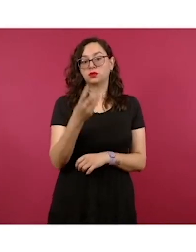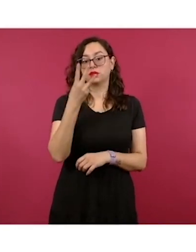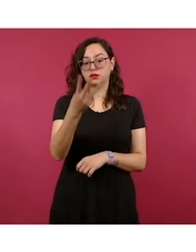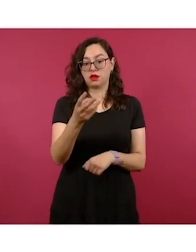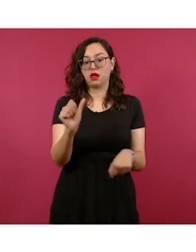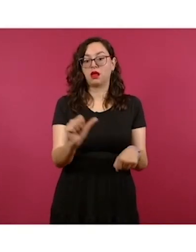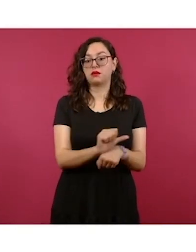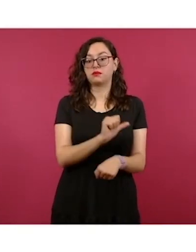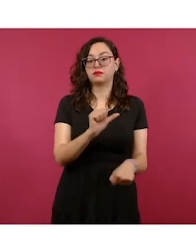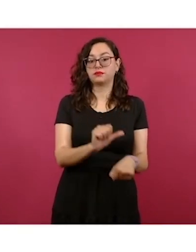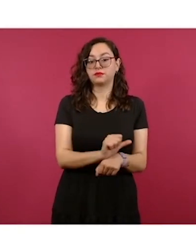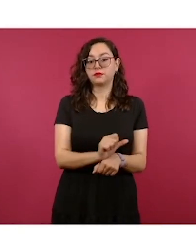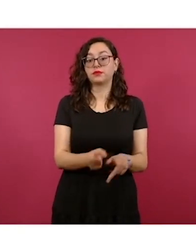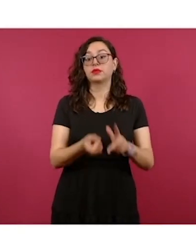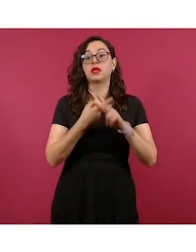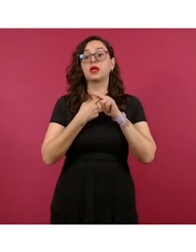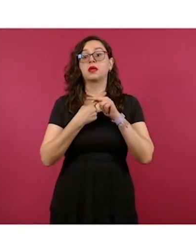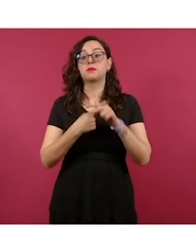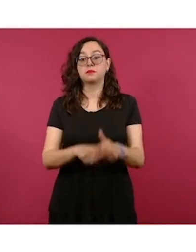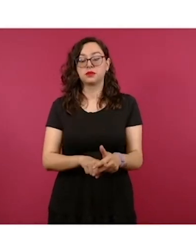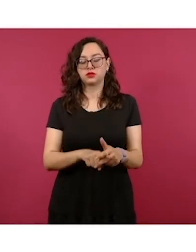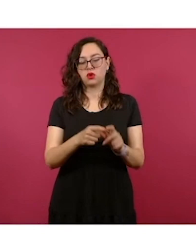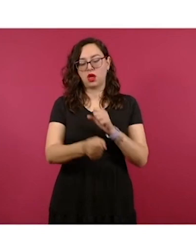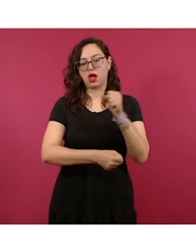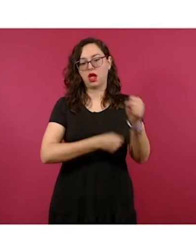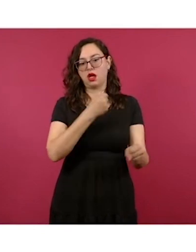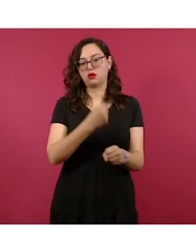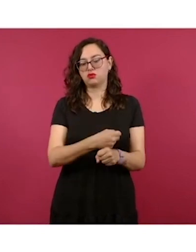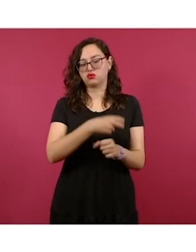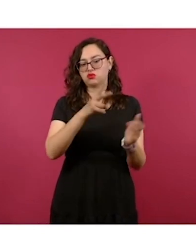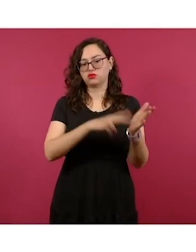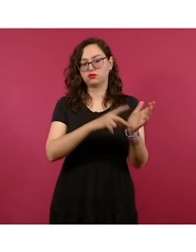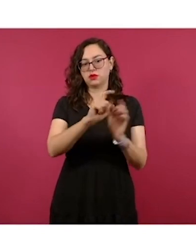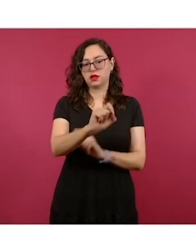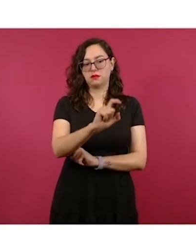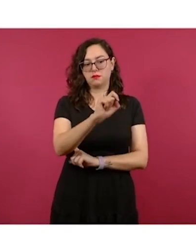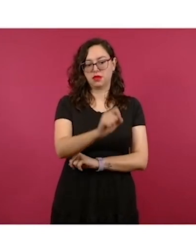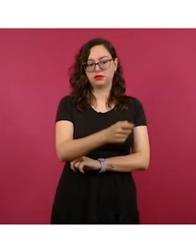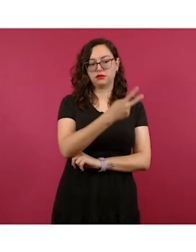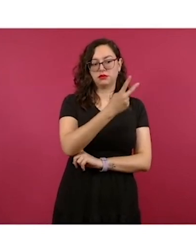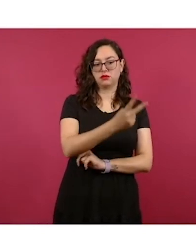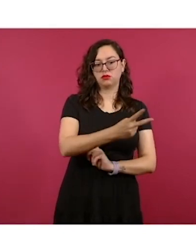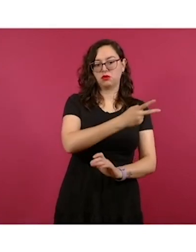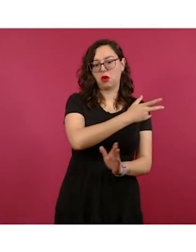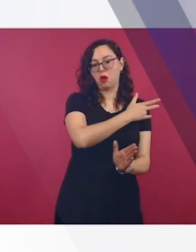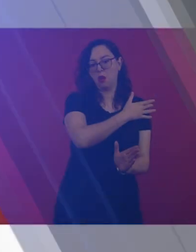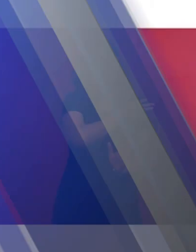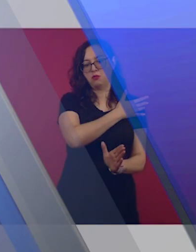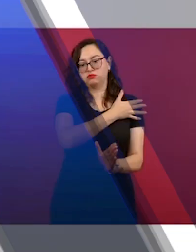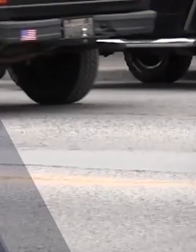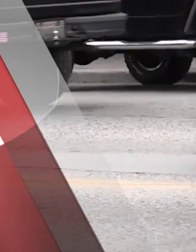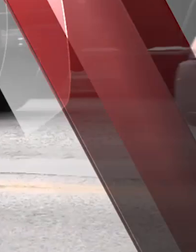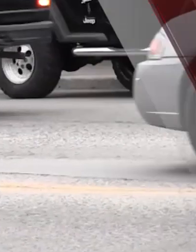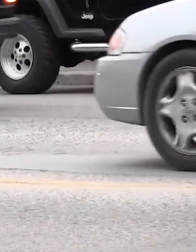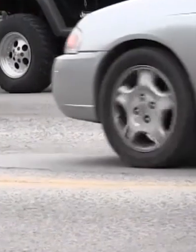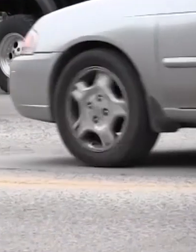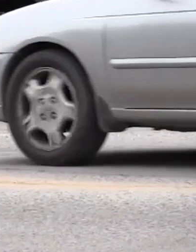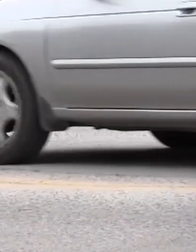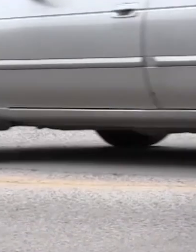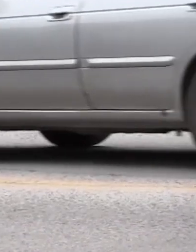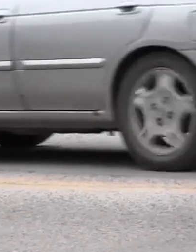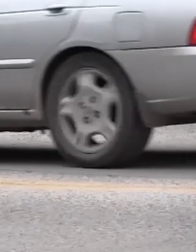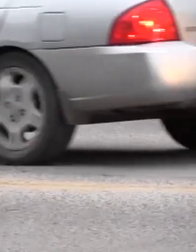inició el 19 de marzo del 2022 al pasado 27 de mayo. Esta